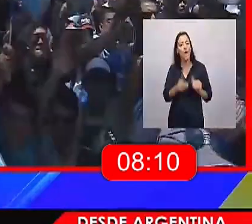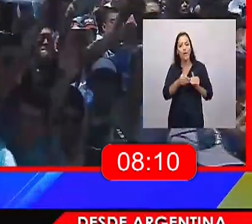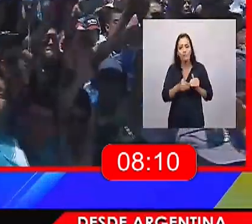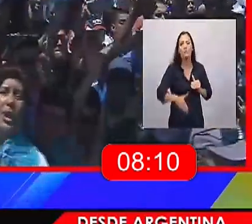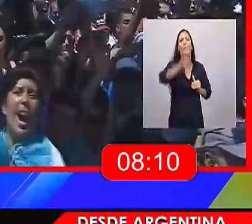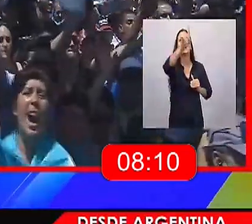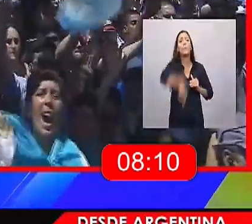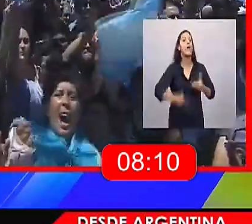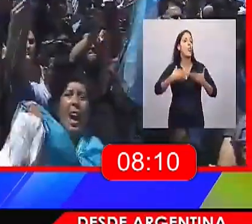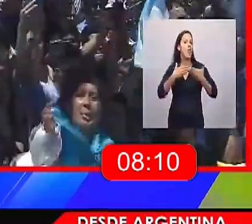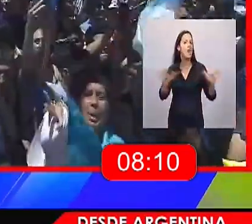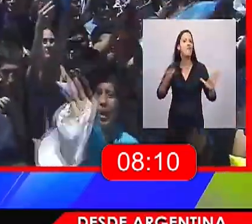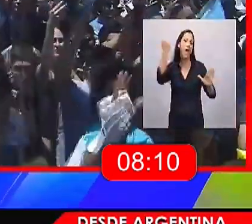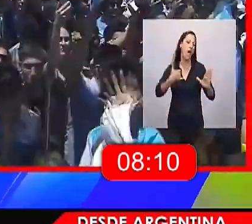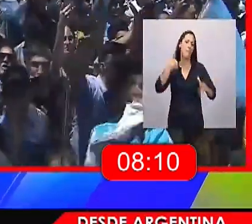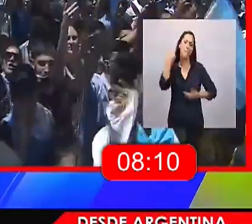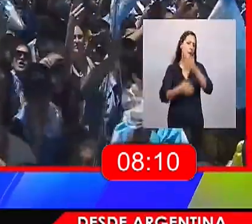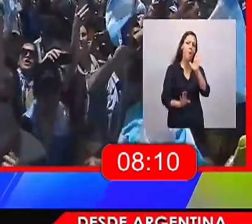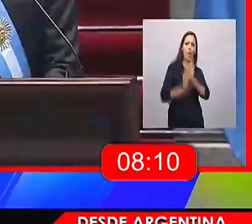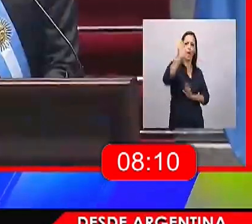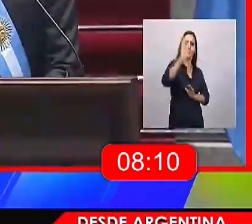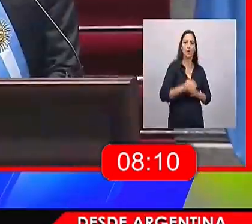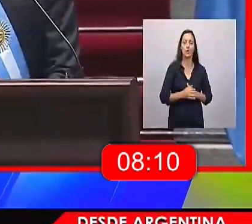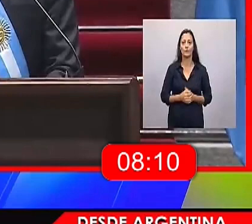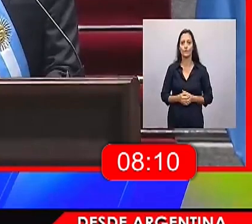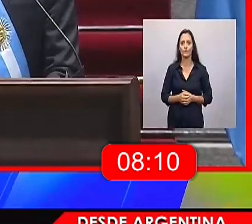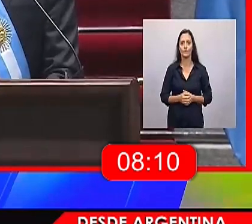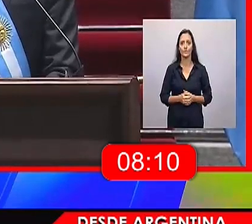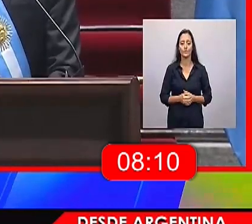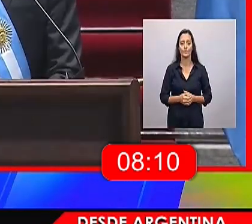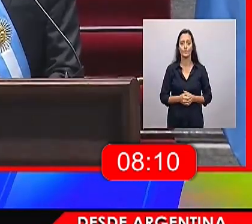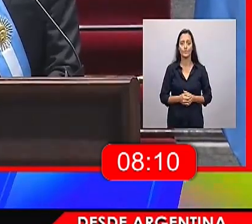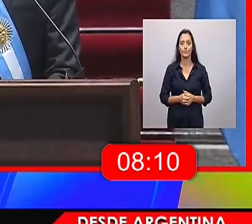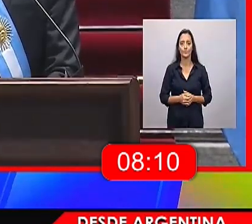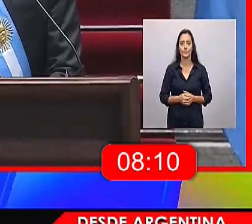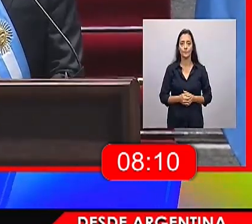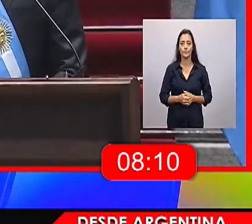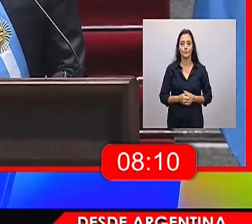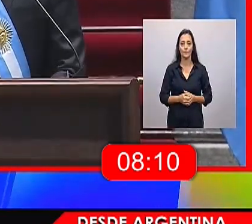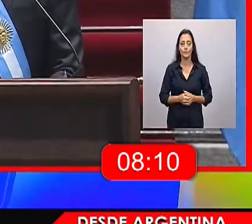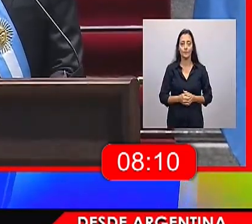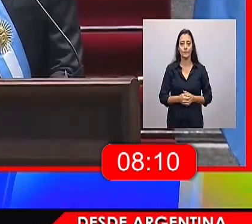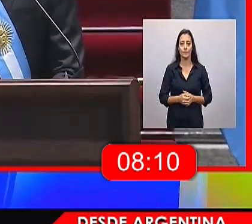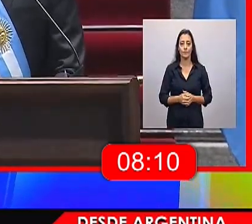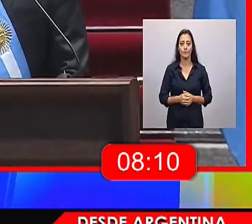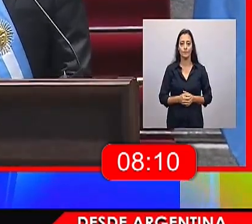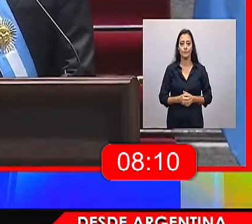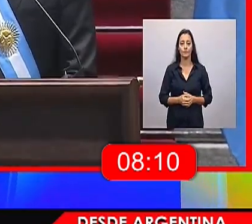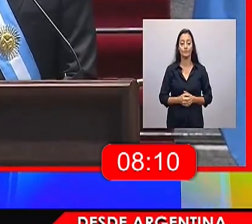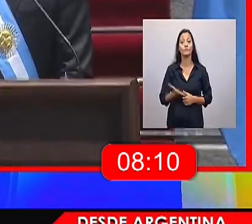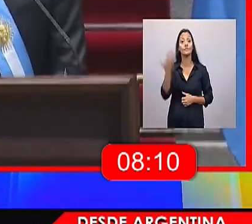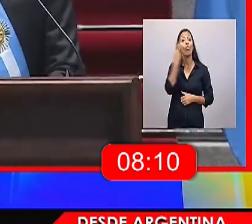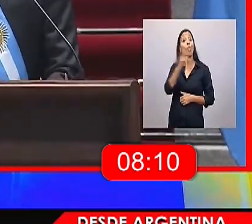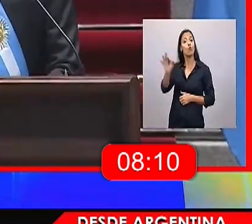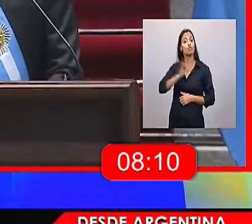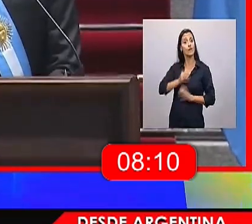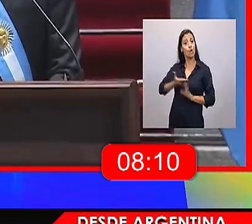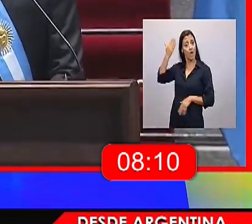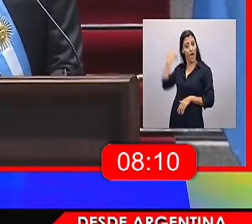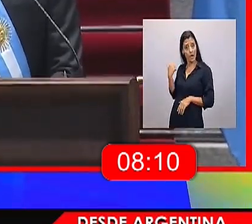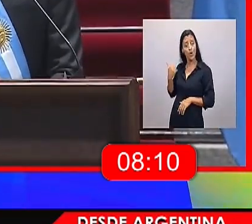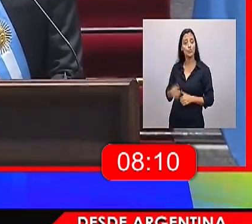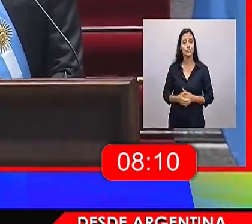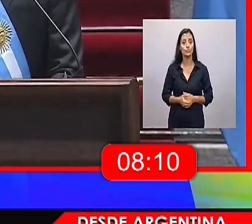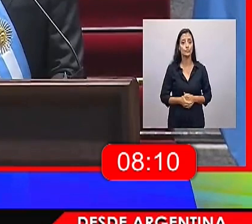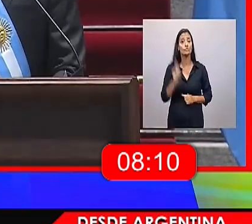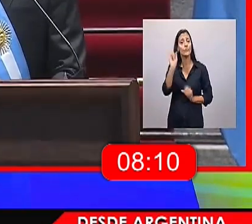de los ministerios. En efecto, ¿no? De 18 ministerios ha bajado a 9 ministerios